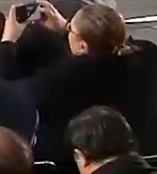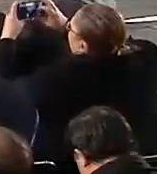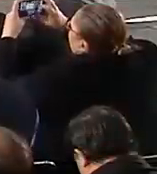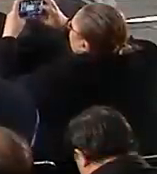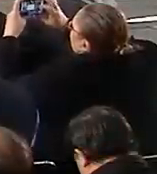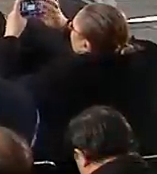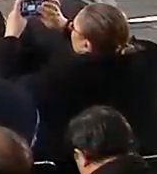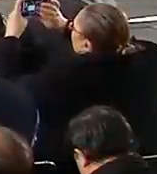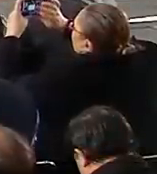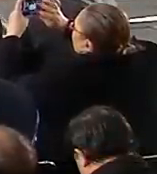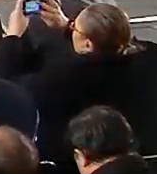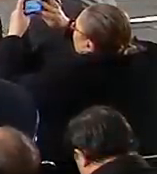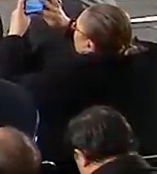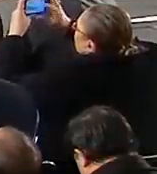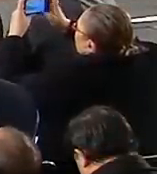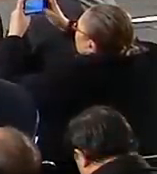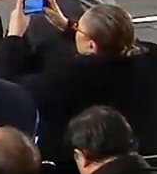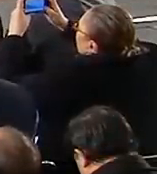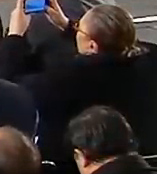75